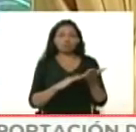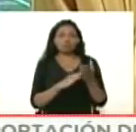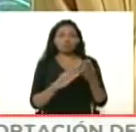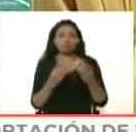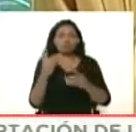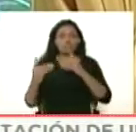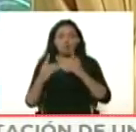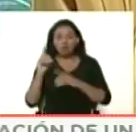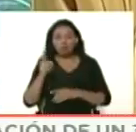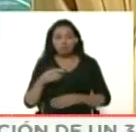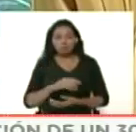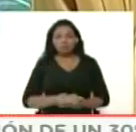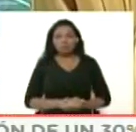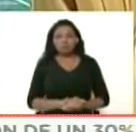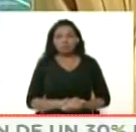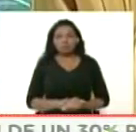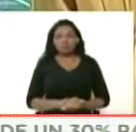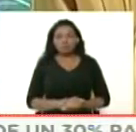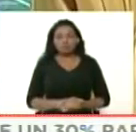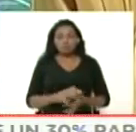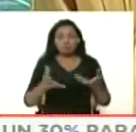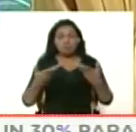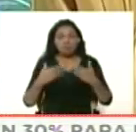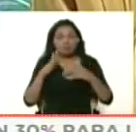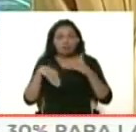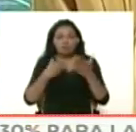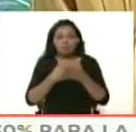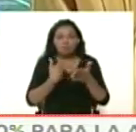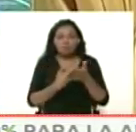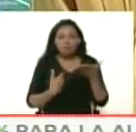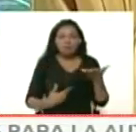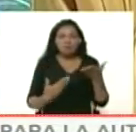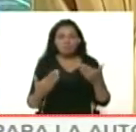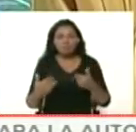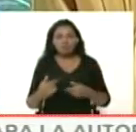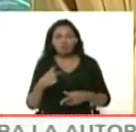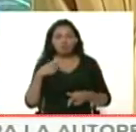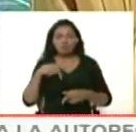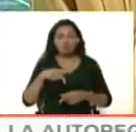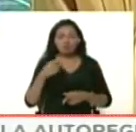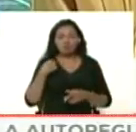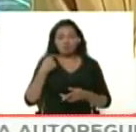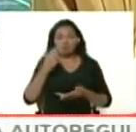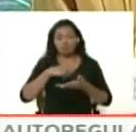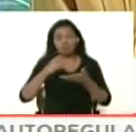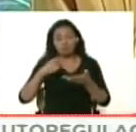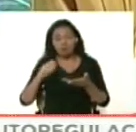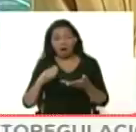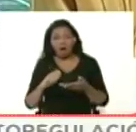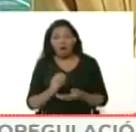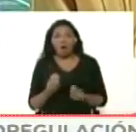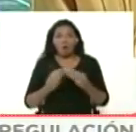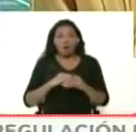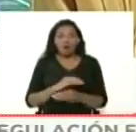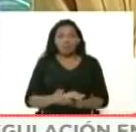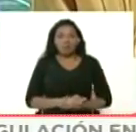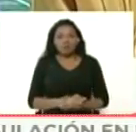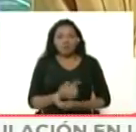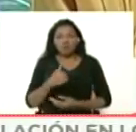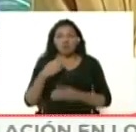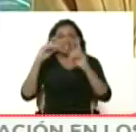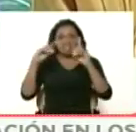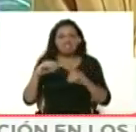diálogo, recibir las propuestas de lo que hoy he firmado, de lo que hoy he